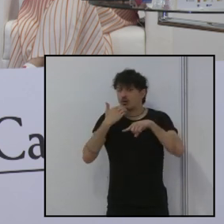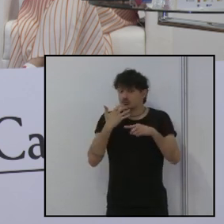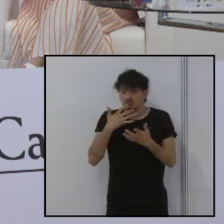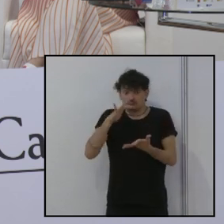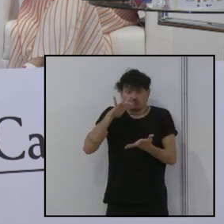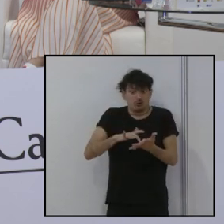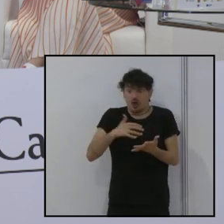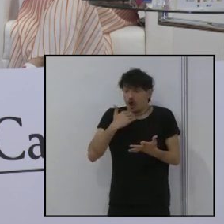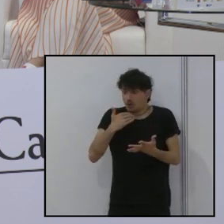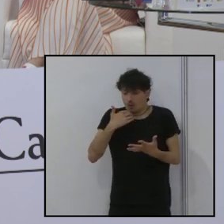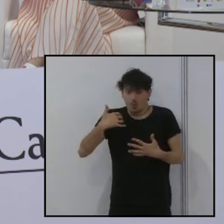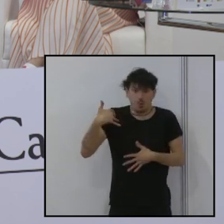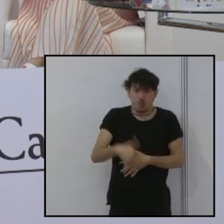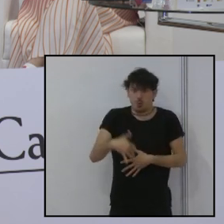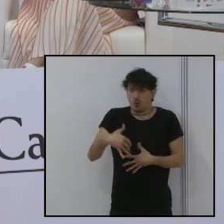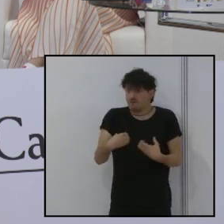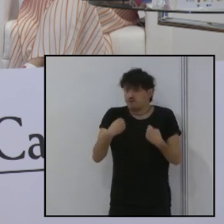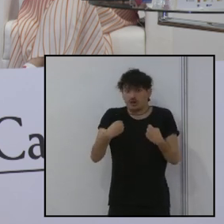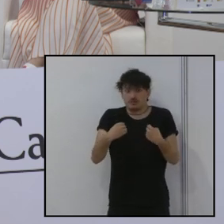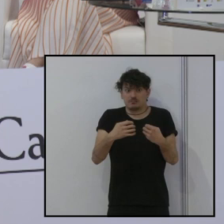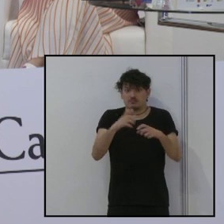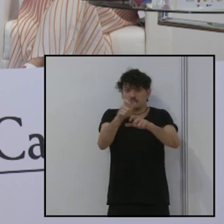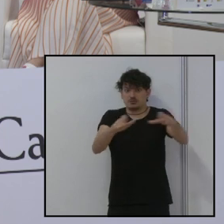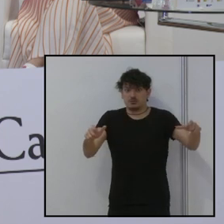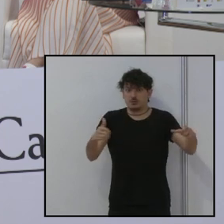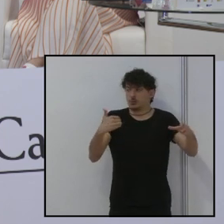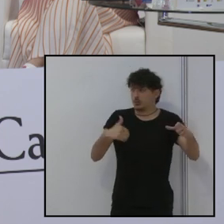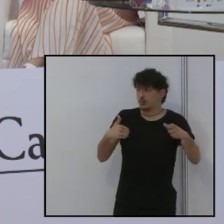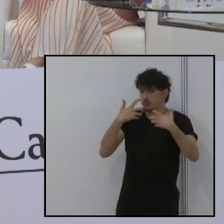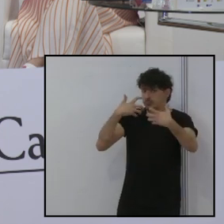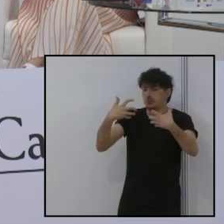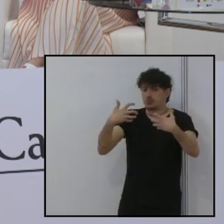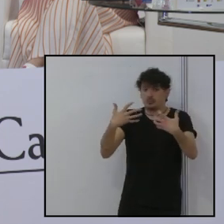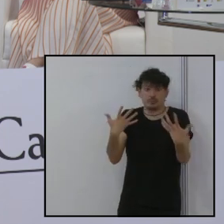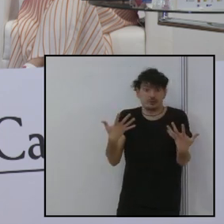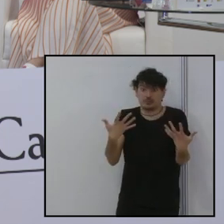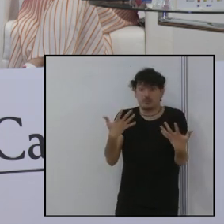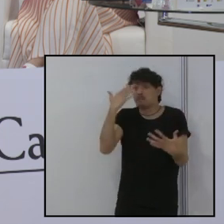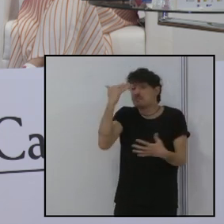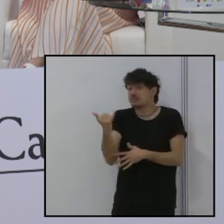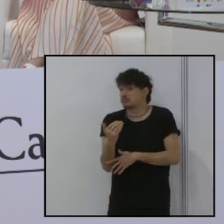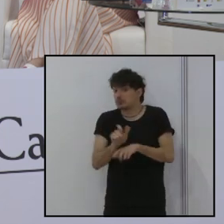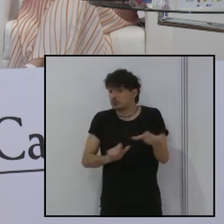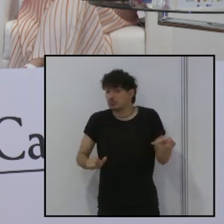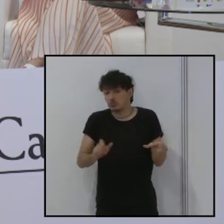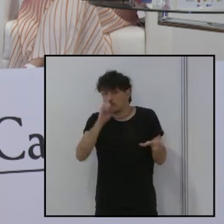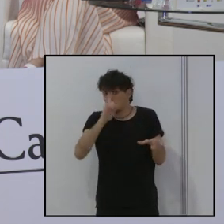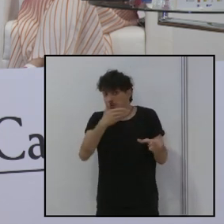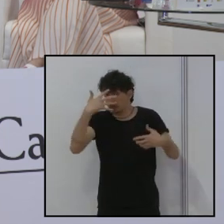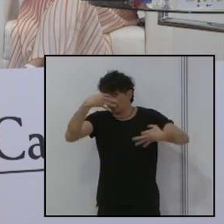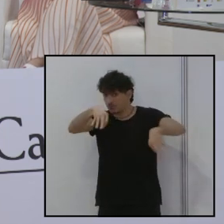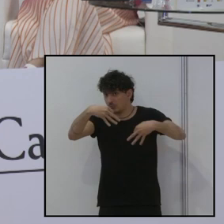suficientemente trágico que llame la atención de todo el mundo. Pero mientras tanto, sí, nadie sabe nada. Bueno, de hecho es curioso que España es el país del mundo que toma